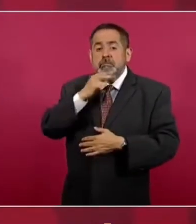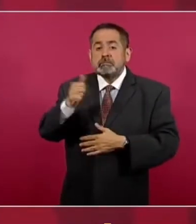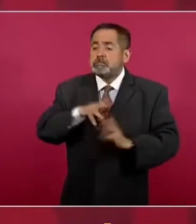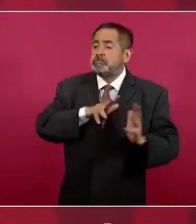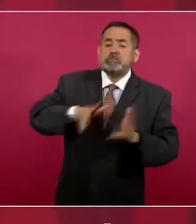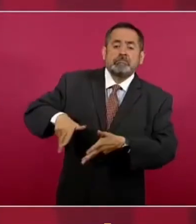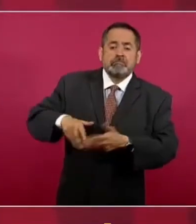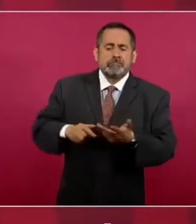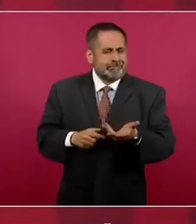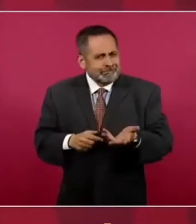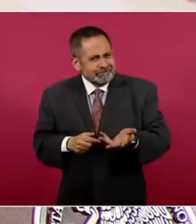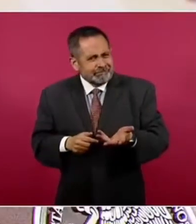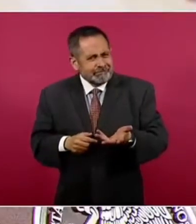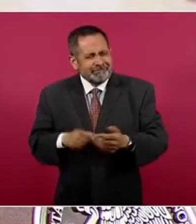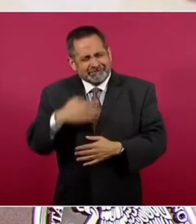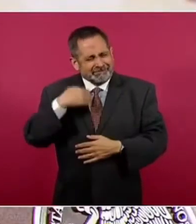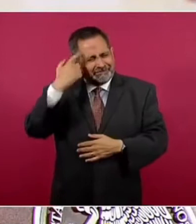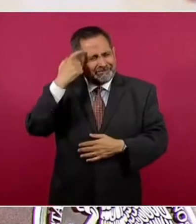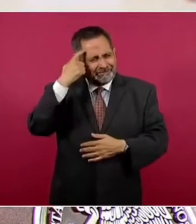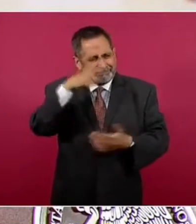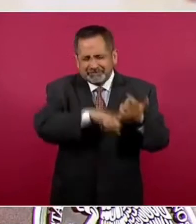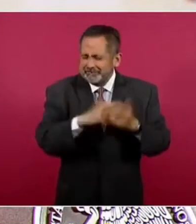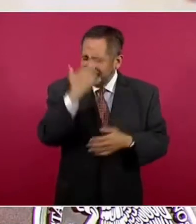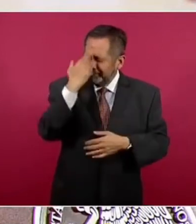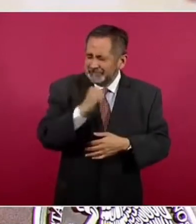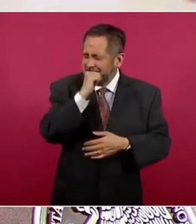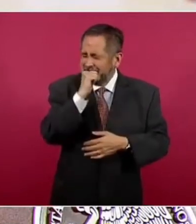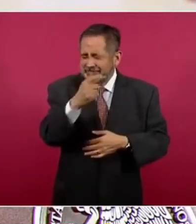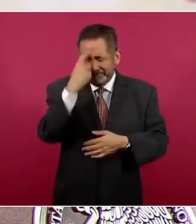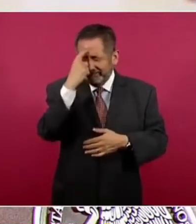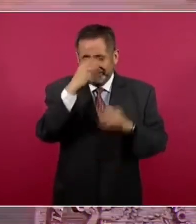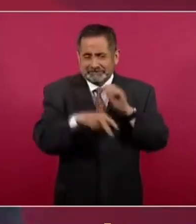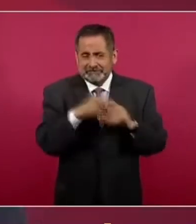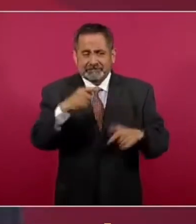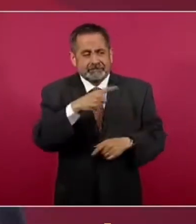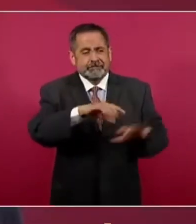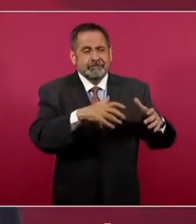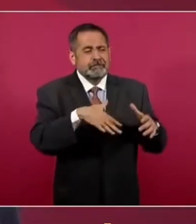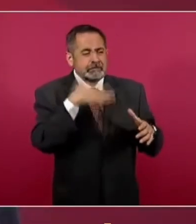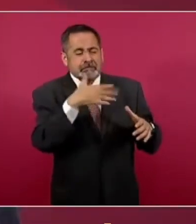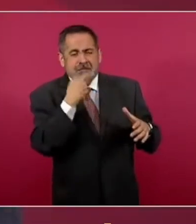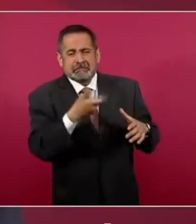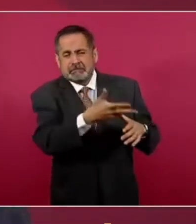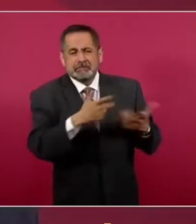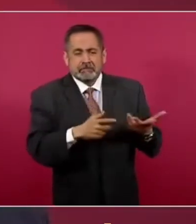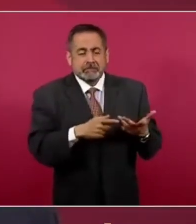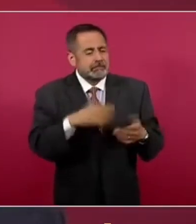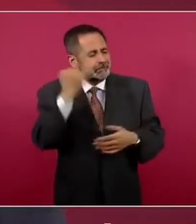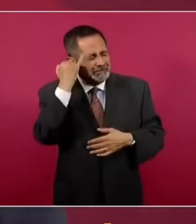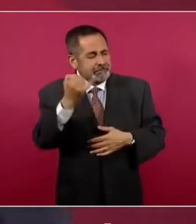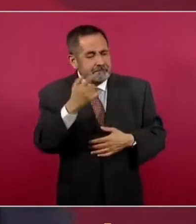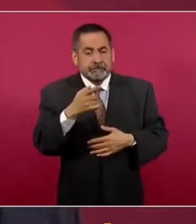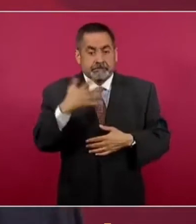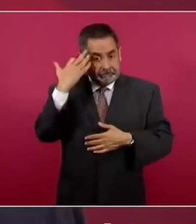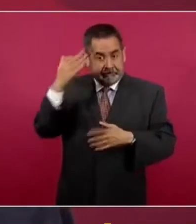Fíjense a qué grado de irracionalidad llegaron estos tecnócratas corruptos. Construyen en